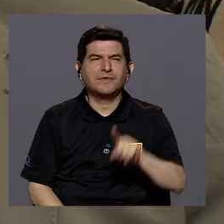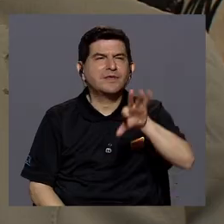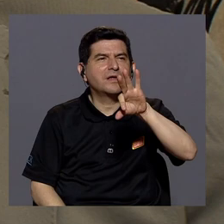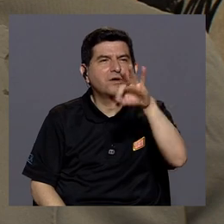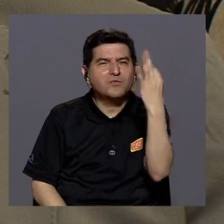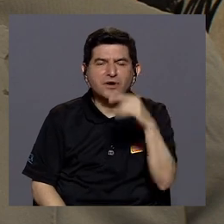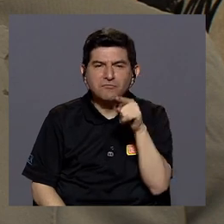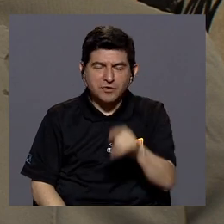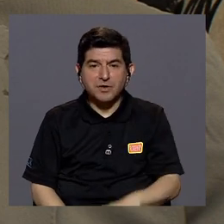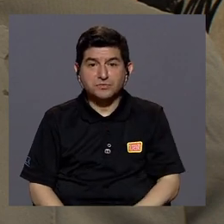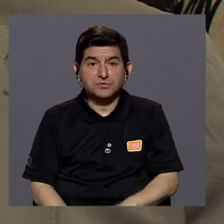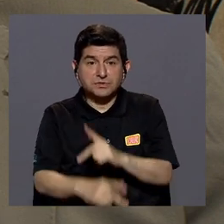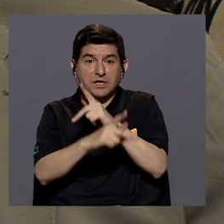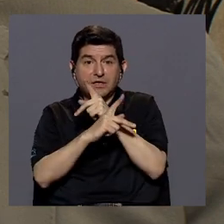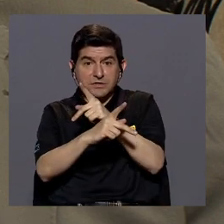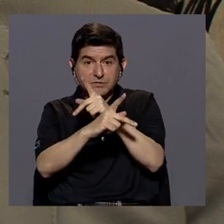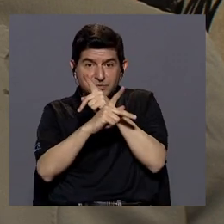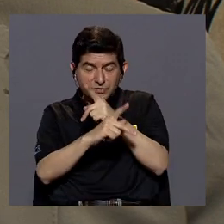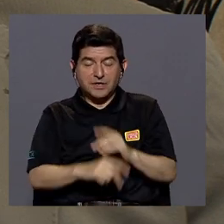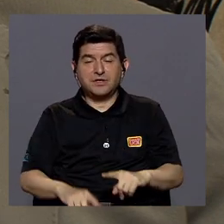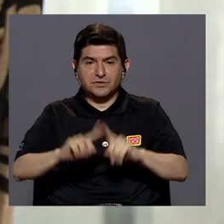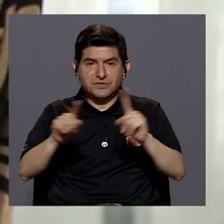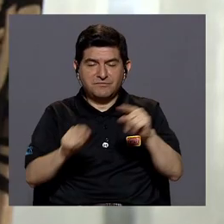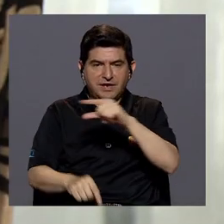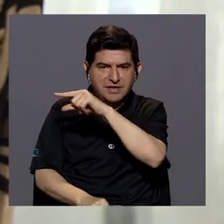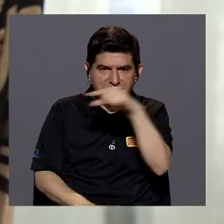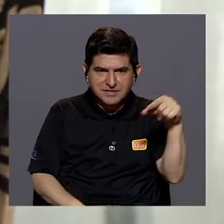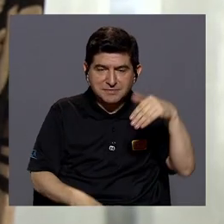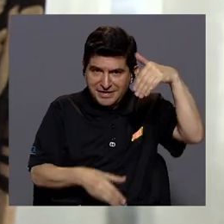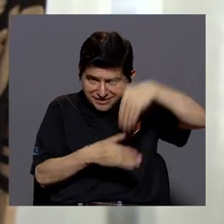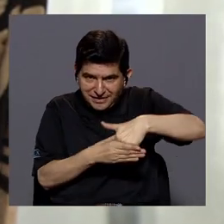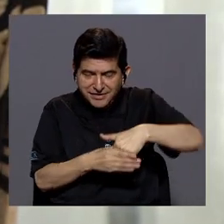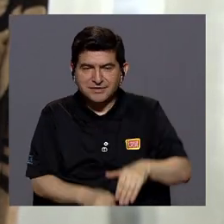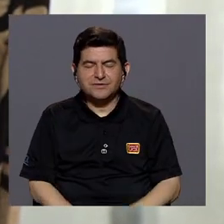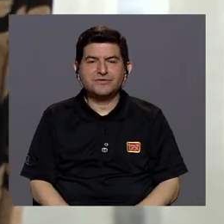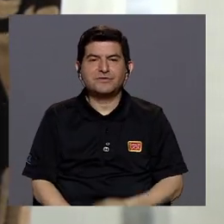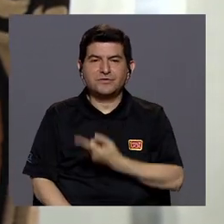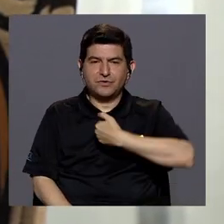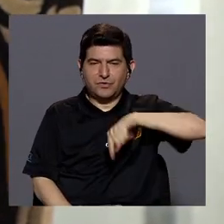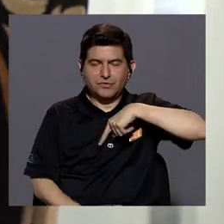estuvieron atrincherados varias semanas. Nosotros en Excelsior